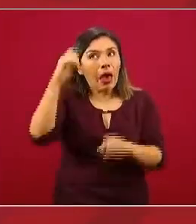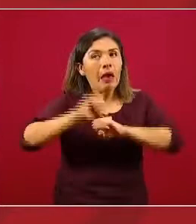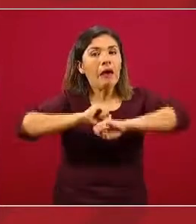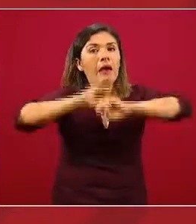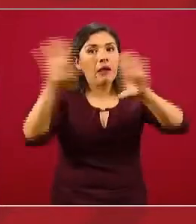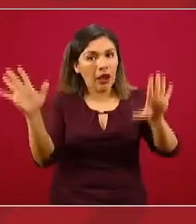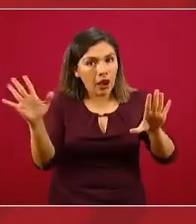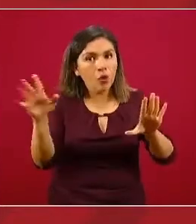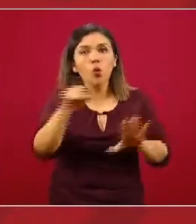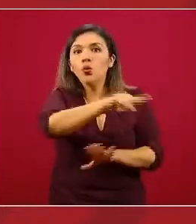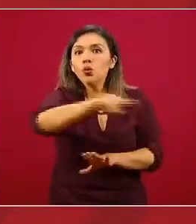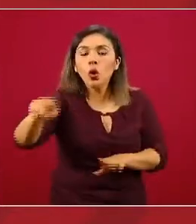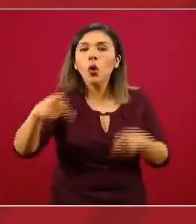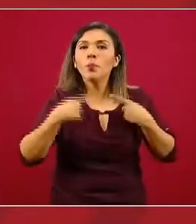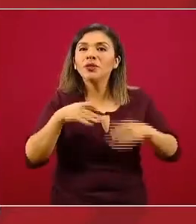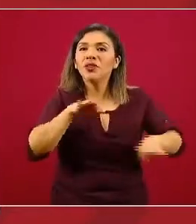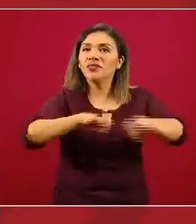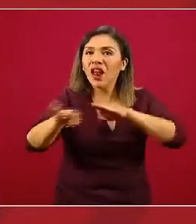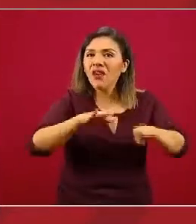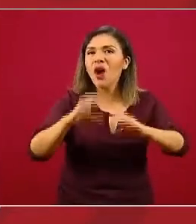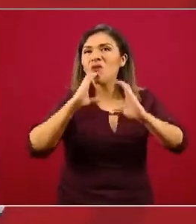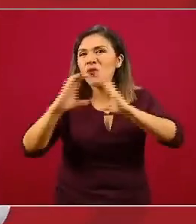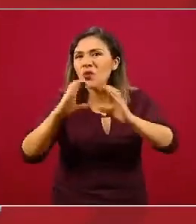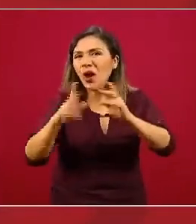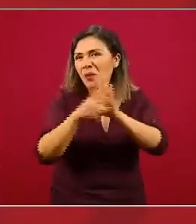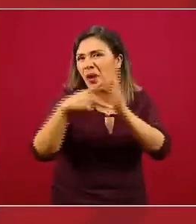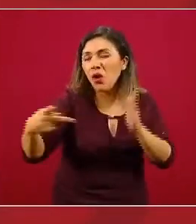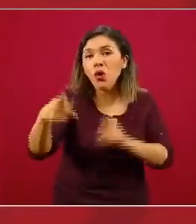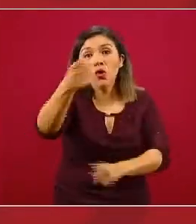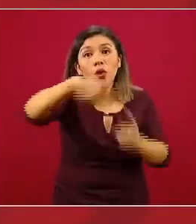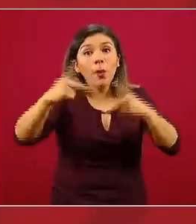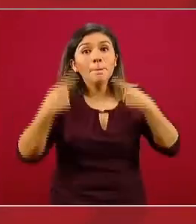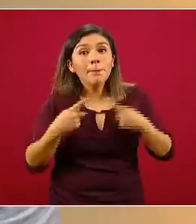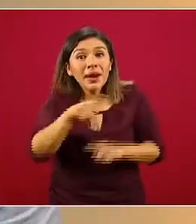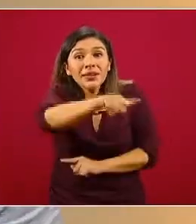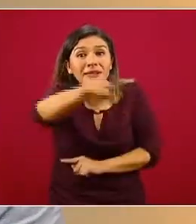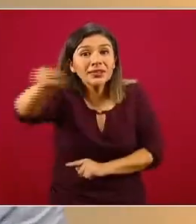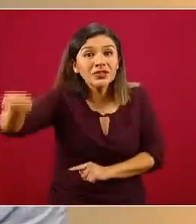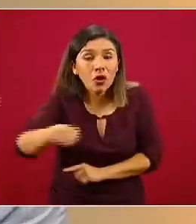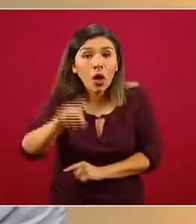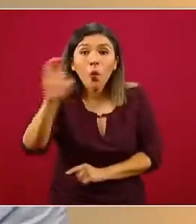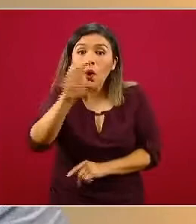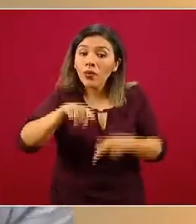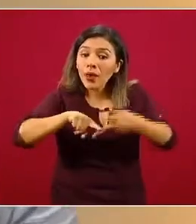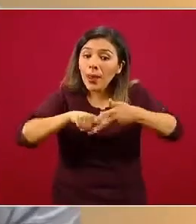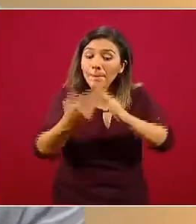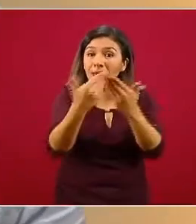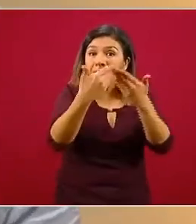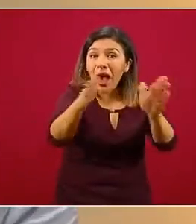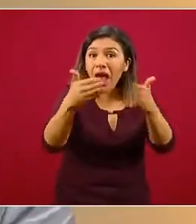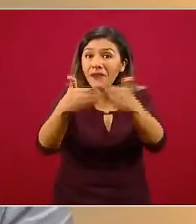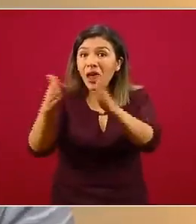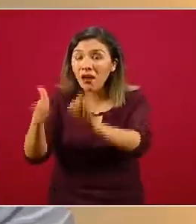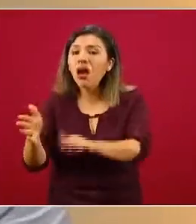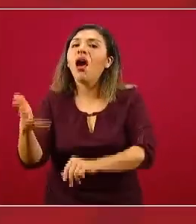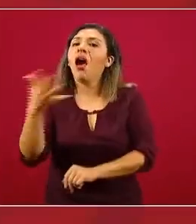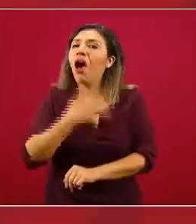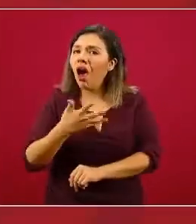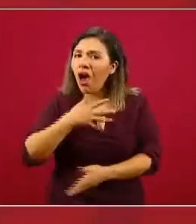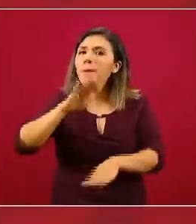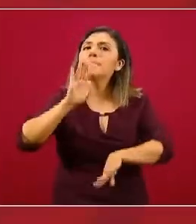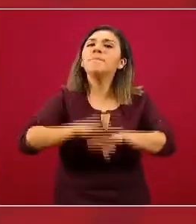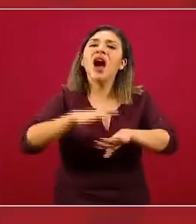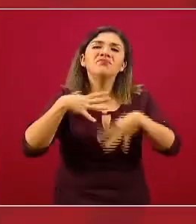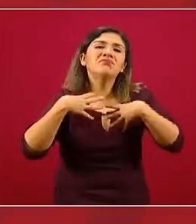comunicadoras y comunicadores, para ustedes en la sociedad, en el momento en que empiece la reapertura, vamos a tener experiencias de